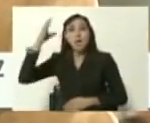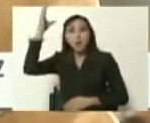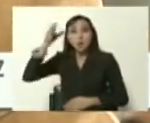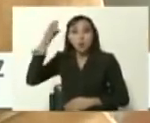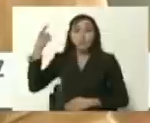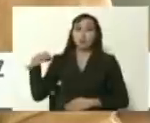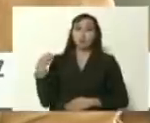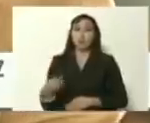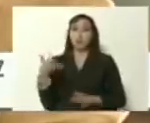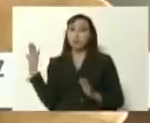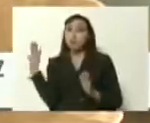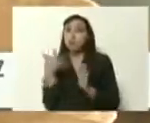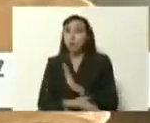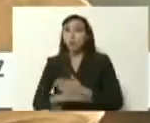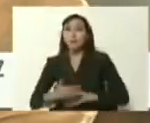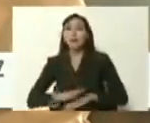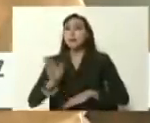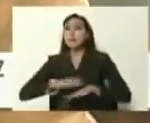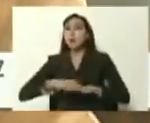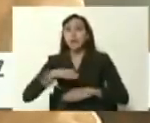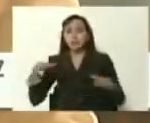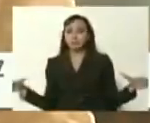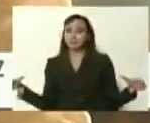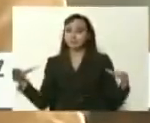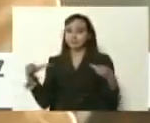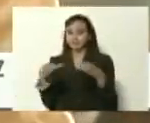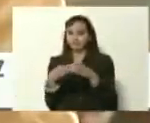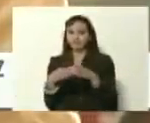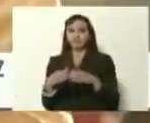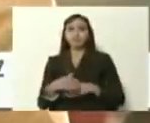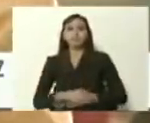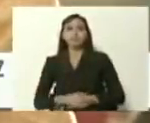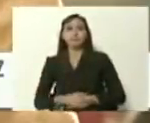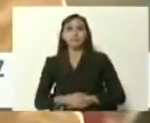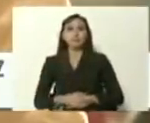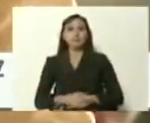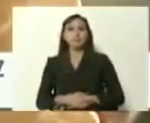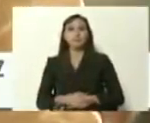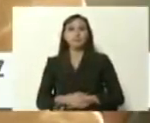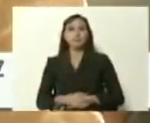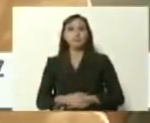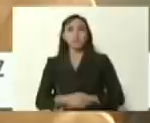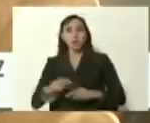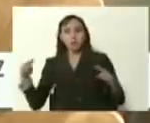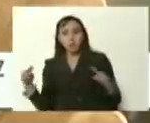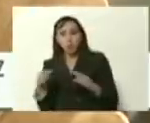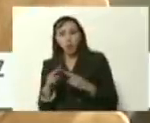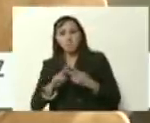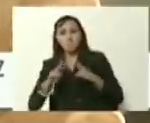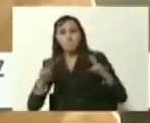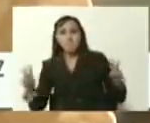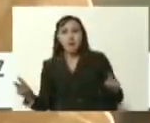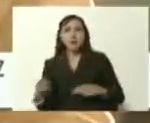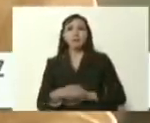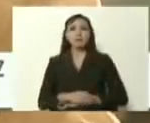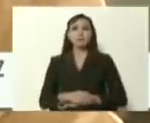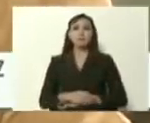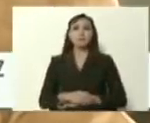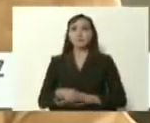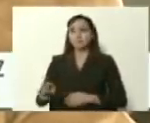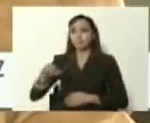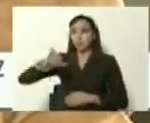causa, de por qué estamos acá, y no vinimos aquí a esta Comisión por la Paz, ciudadano